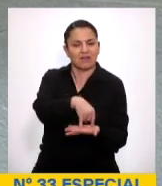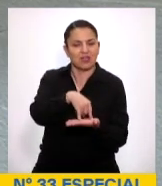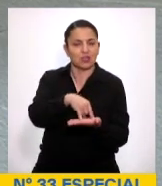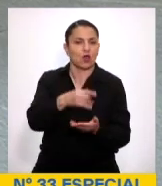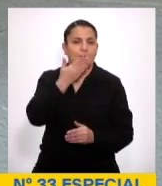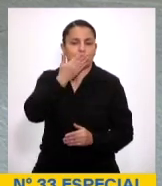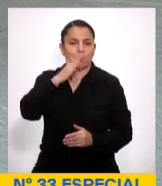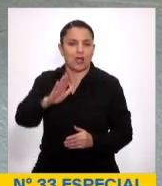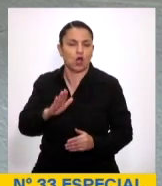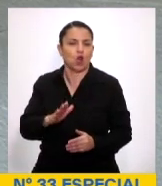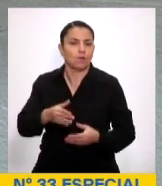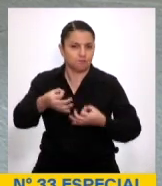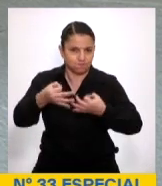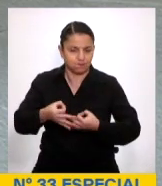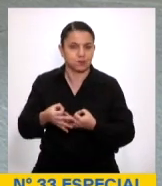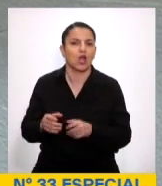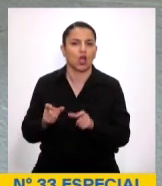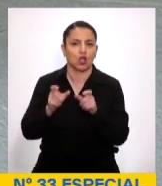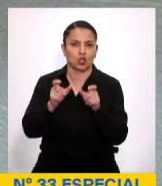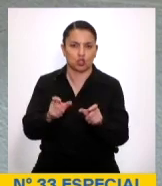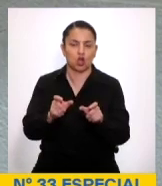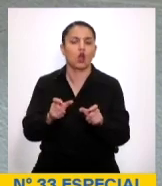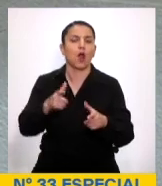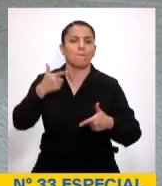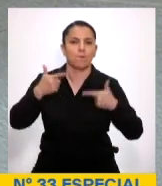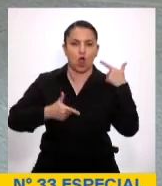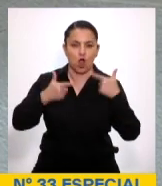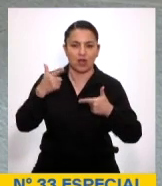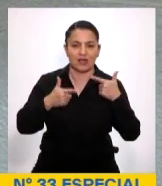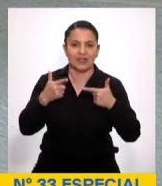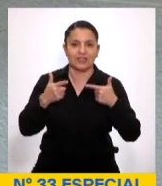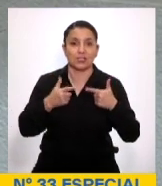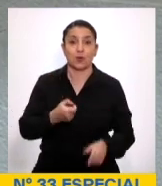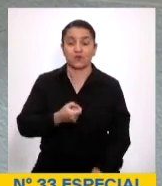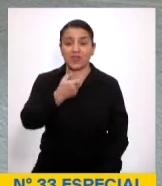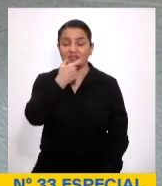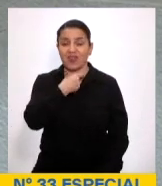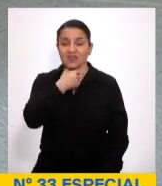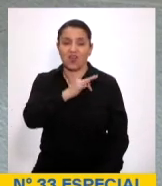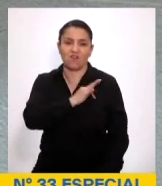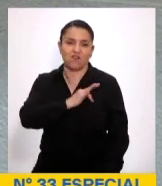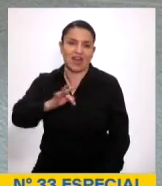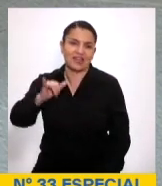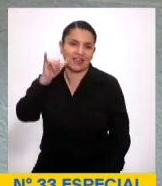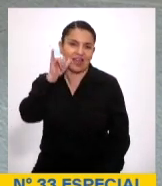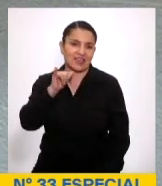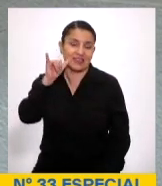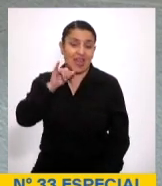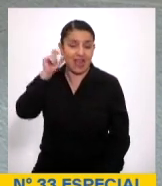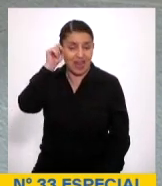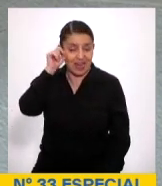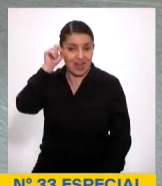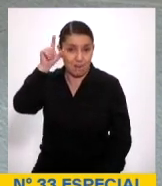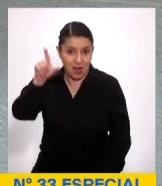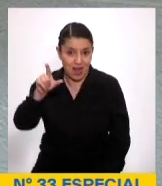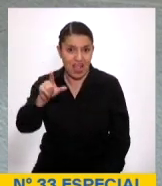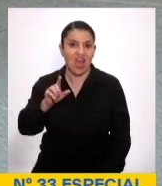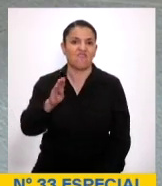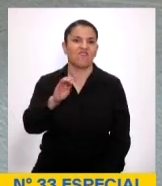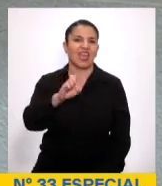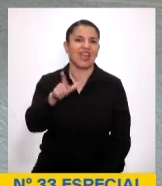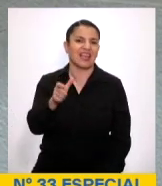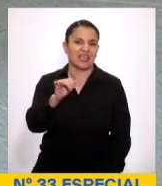poder político frente al absolutismo en Gran Bretaña Francia Alemania Italia España Bélgica y Holanda el sistema